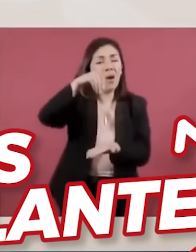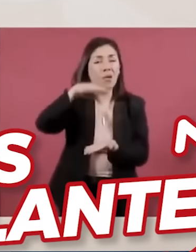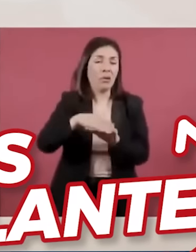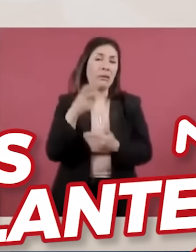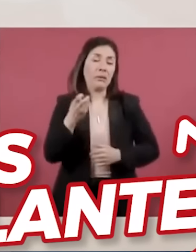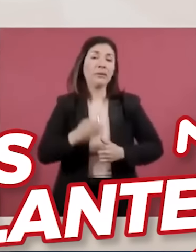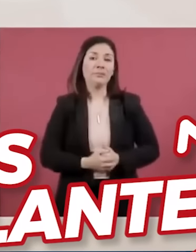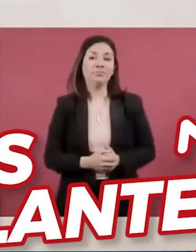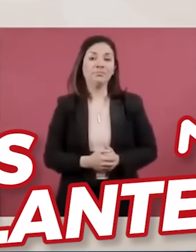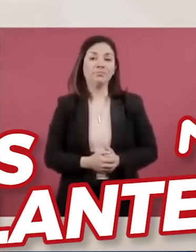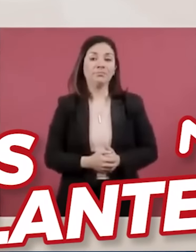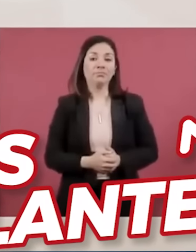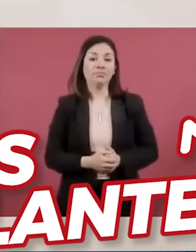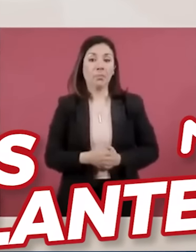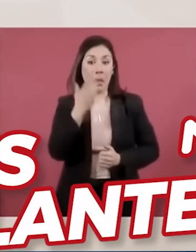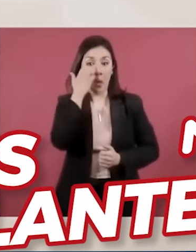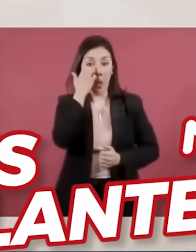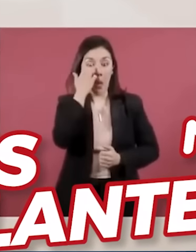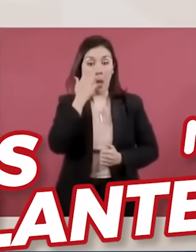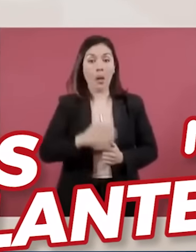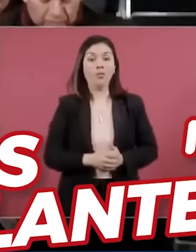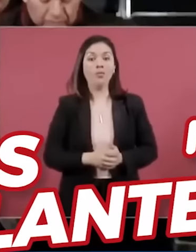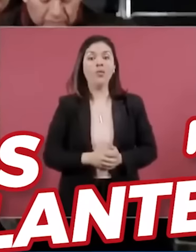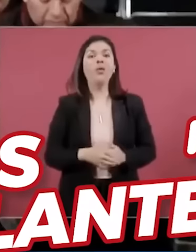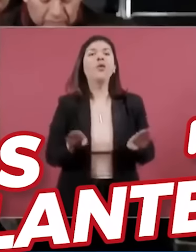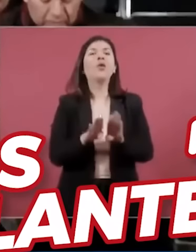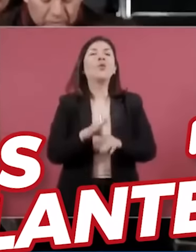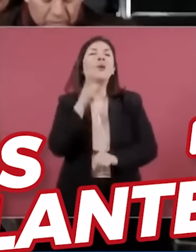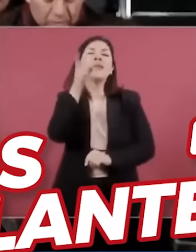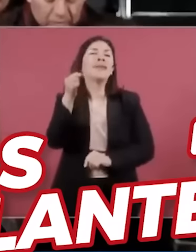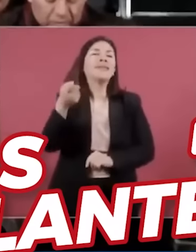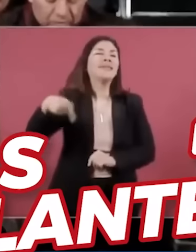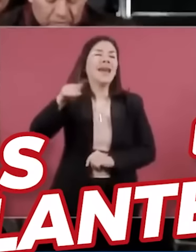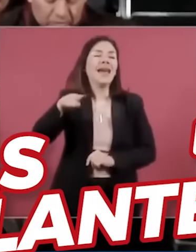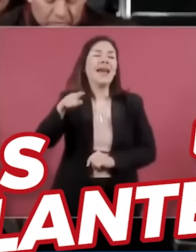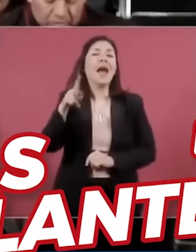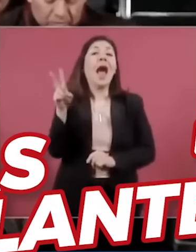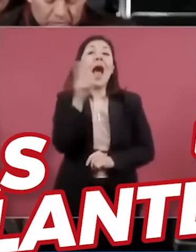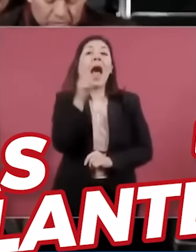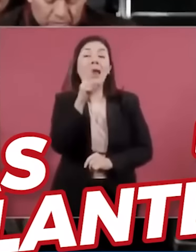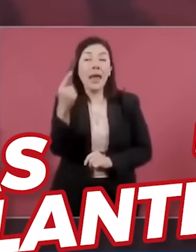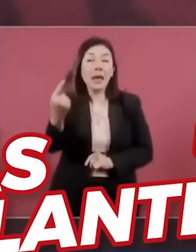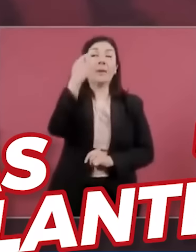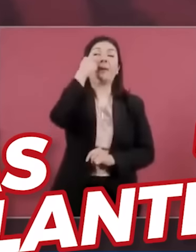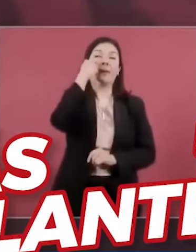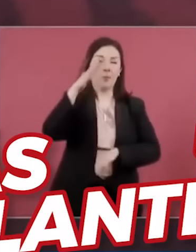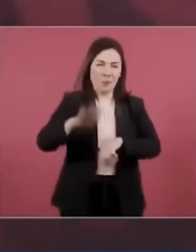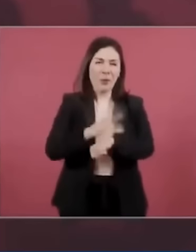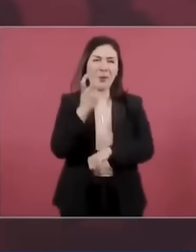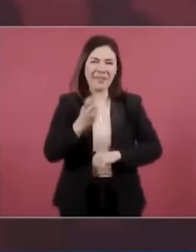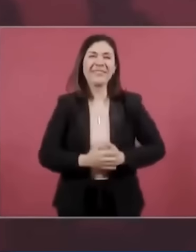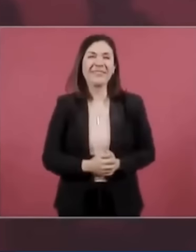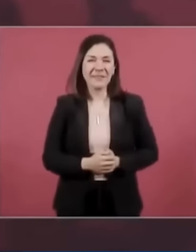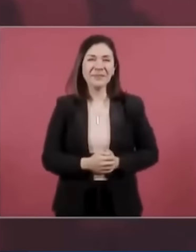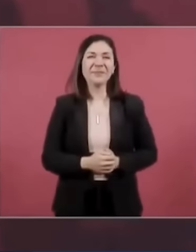Como dirían en el pueblo, le dio un aire, ¿no? ¿Mande? Como dirían en los pueblos, le dio un aire. Un aire, sí.